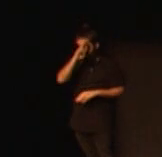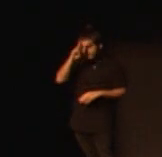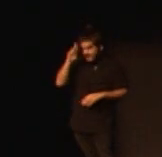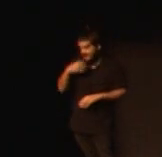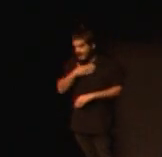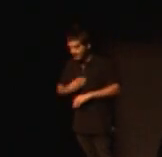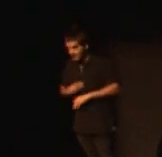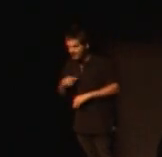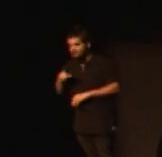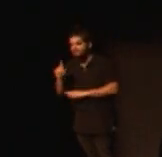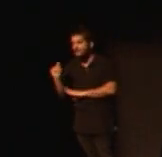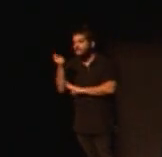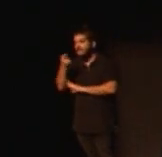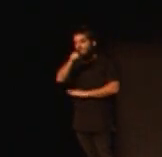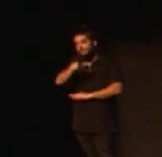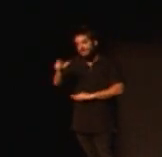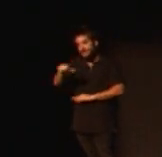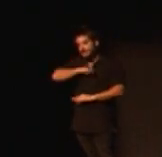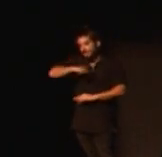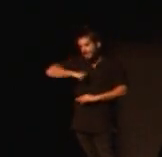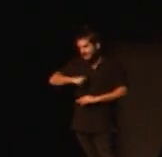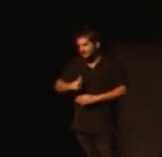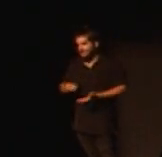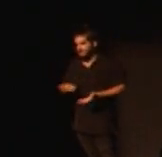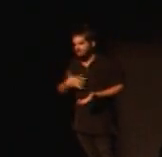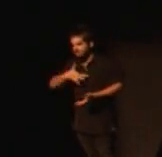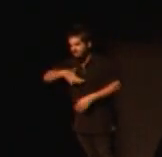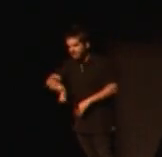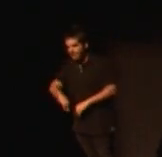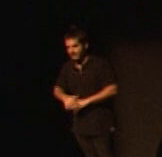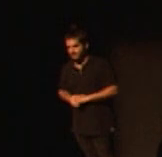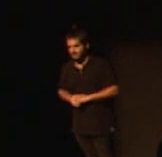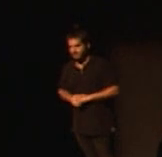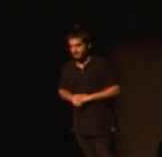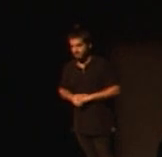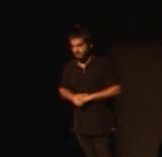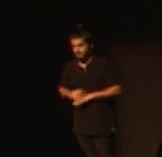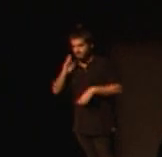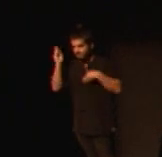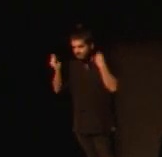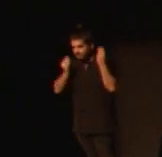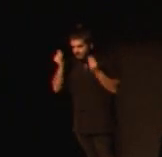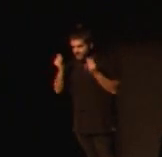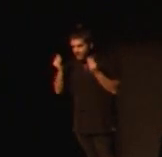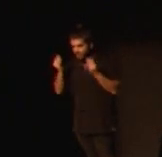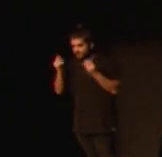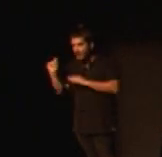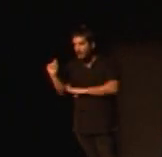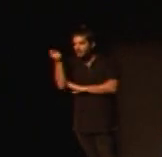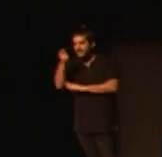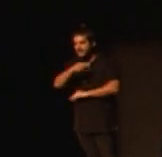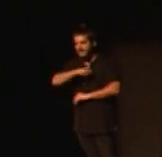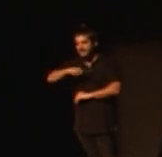ser independientes, que puedan aportar a la sociedad. Creo que es el fin último de cualquier persona, con independencia de las capacidades que